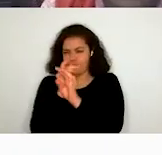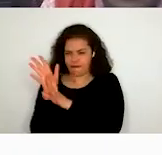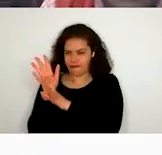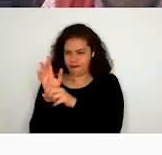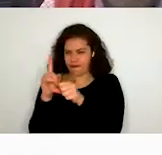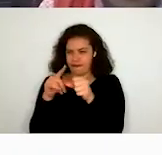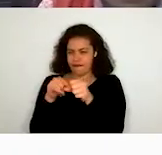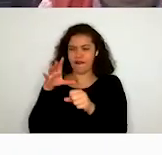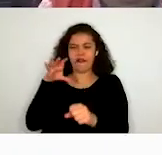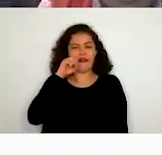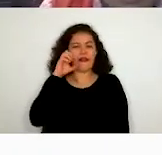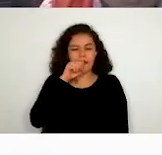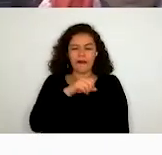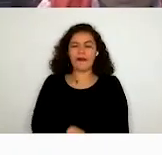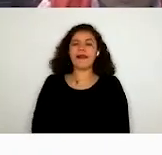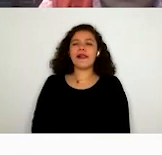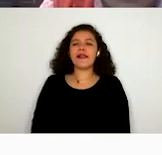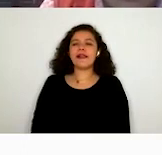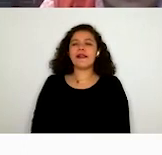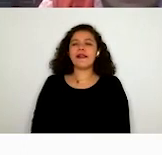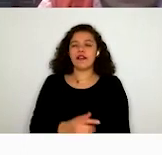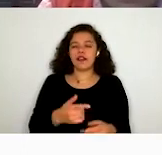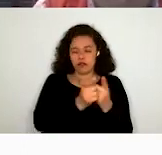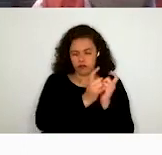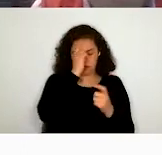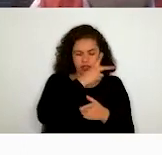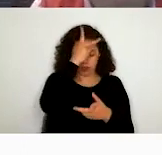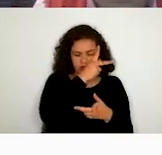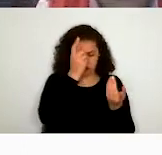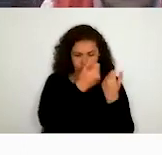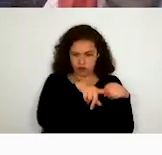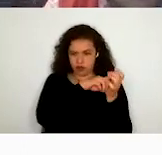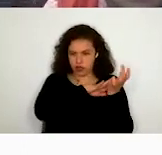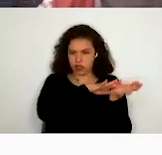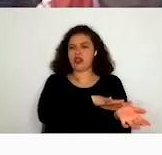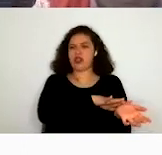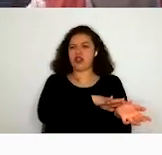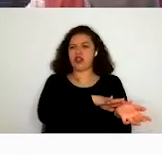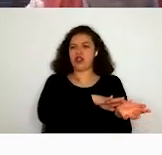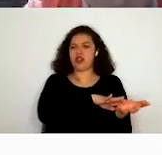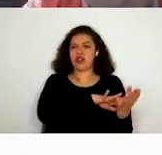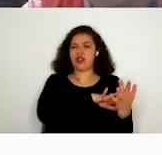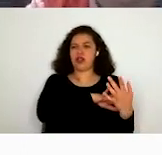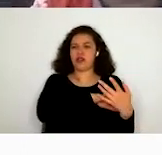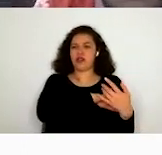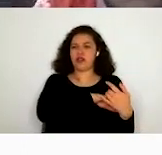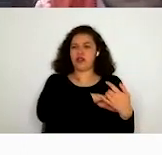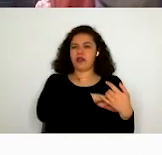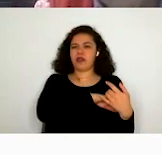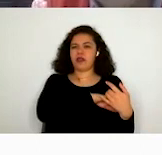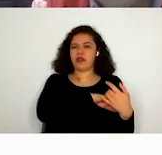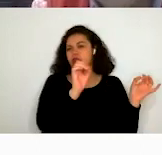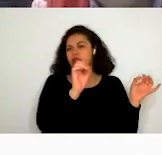color naranja. La brigada de apoyo psicosocial. Esta brigada solo va a ser en caso de que el número